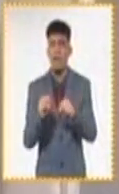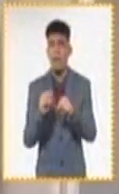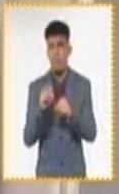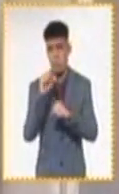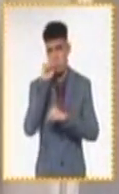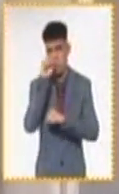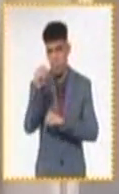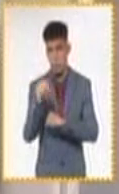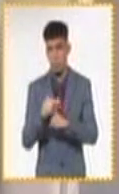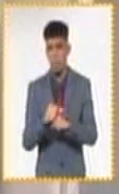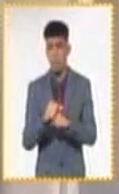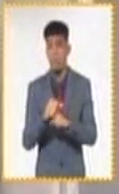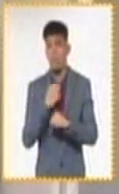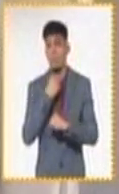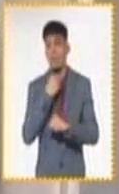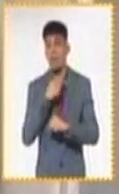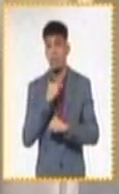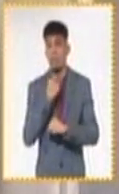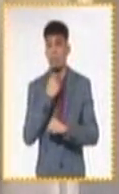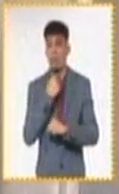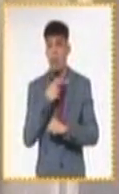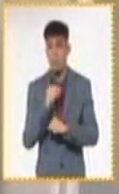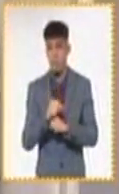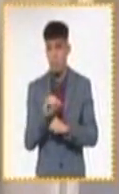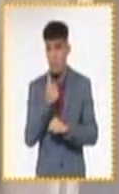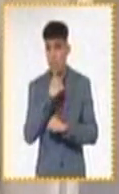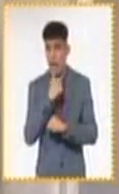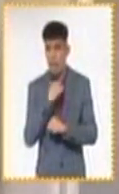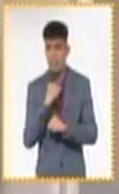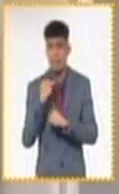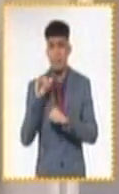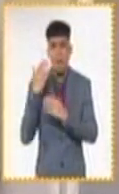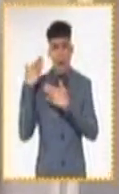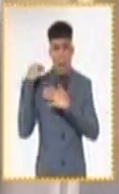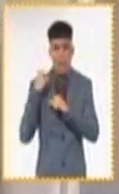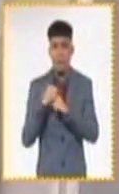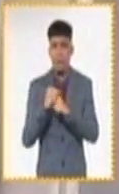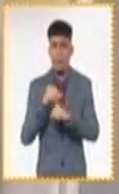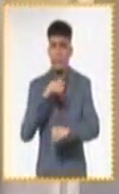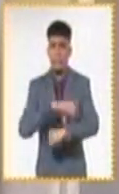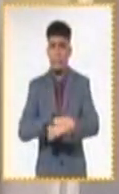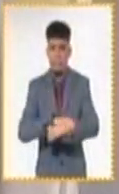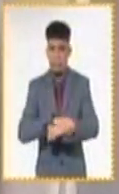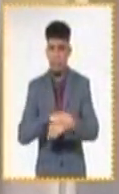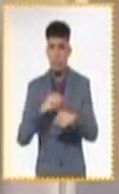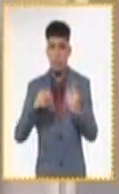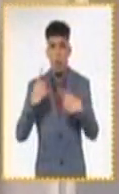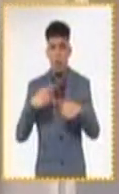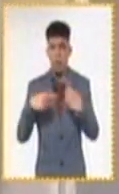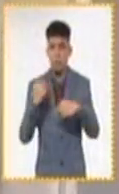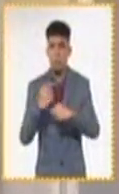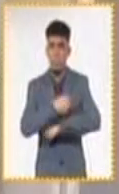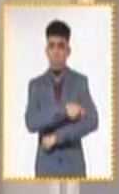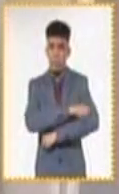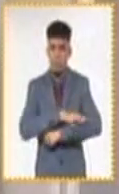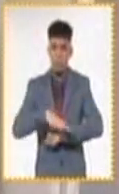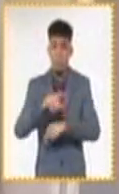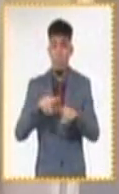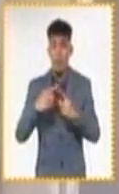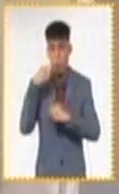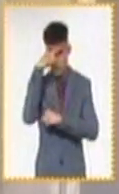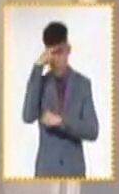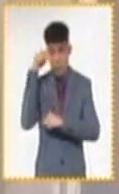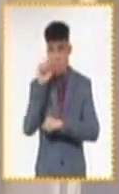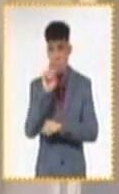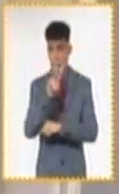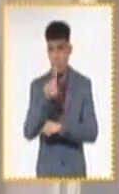Eco, sería muy fácil si los fascistas volvieran de nuevo con camisas negras y usando esvásticas. Pero los fascistas del siglo XXI no van a tener